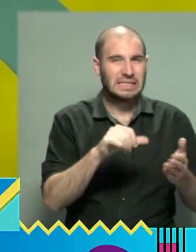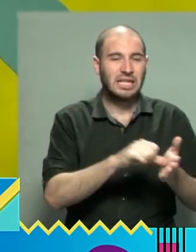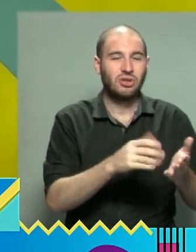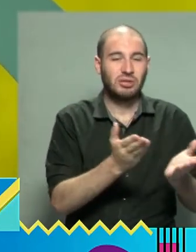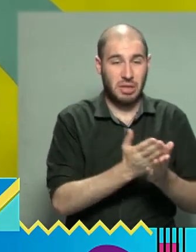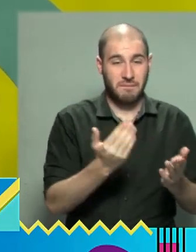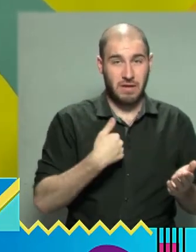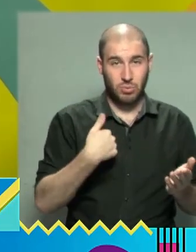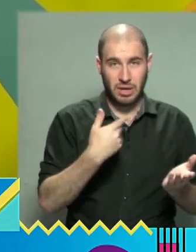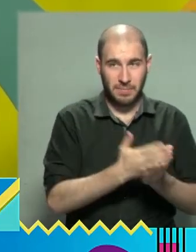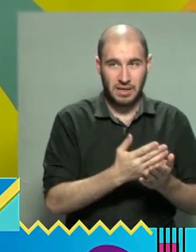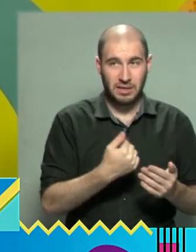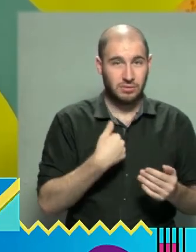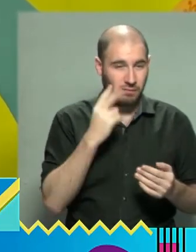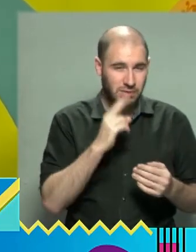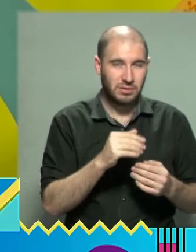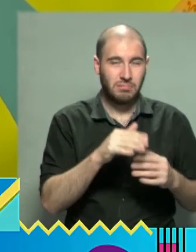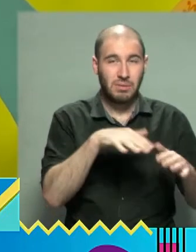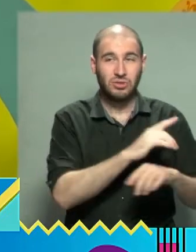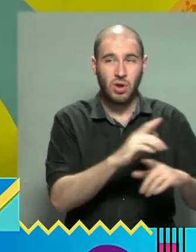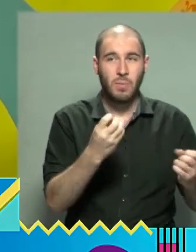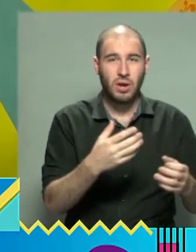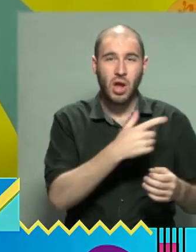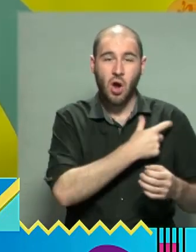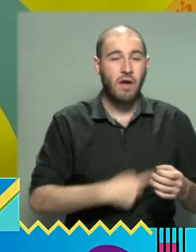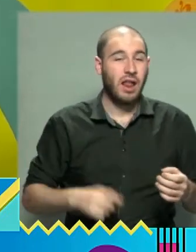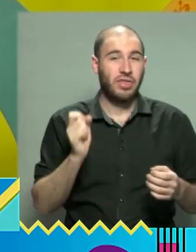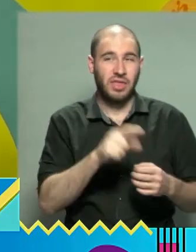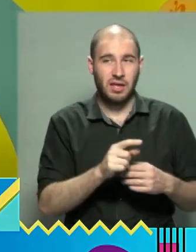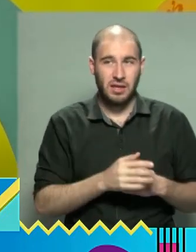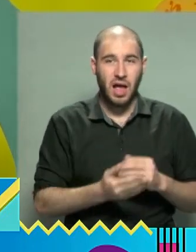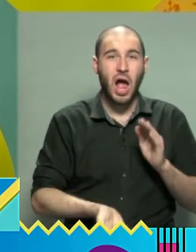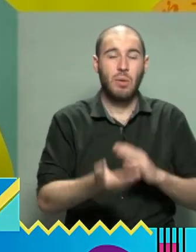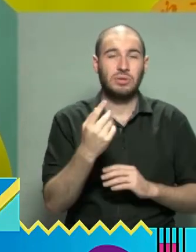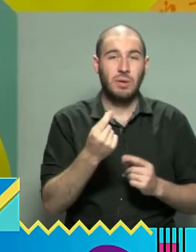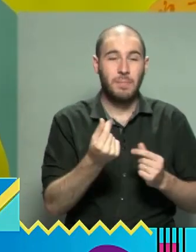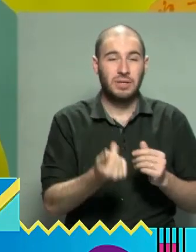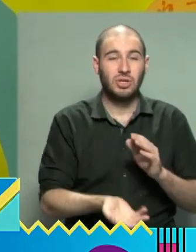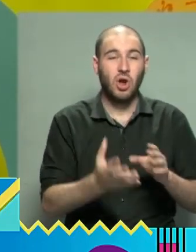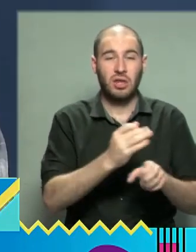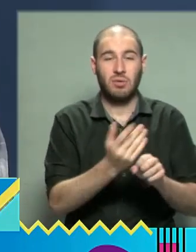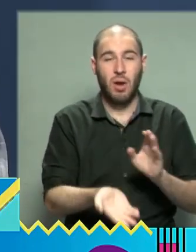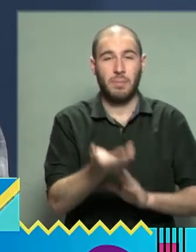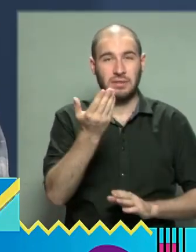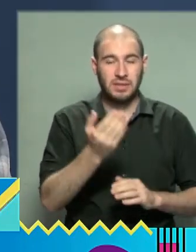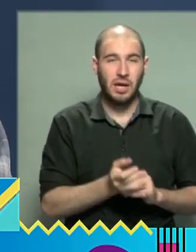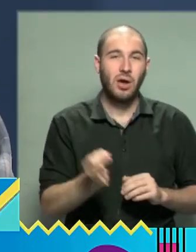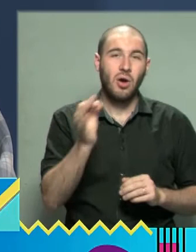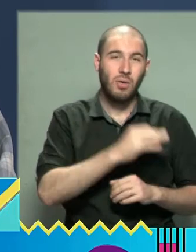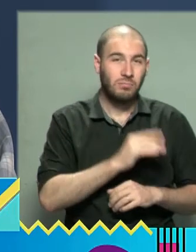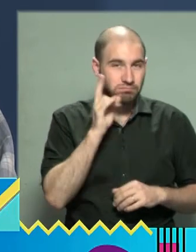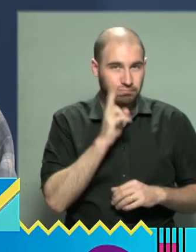de mi facultad, por ejemplo, en mi realidad, no marchar porque su gobernador aumentaba el boleto del colectivo, digamos. O he